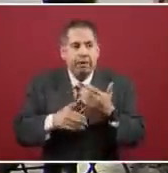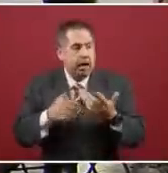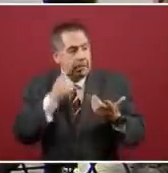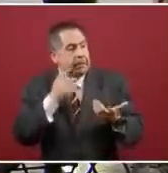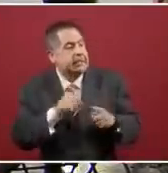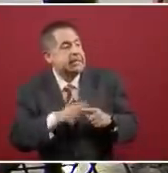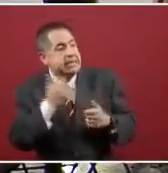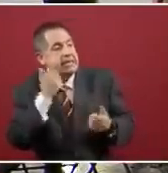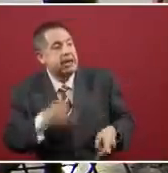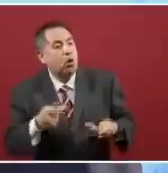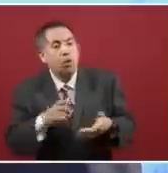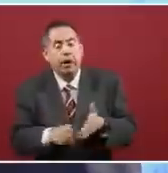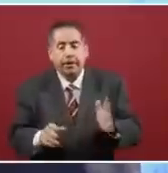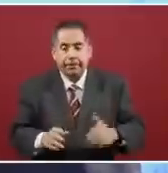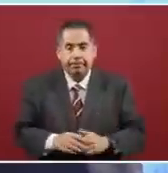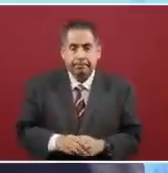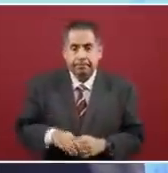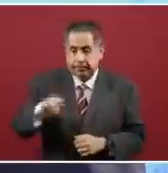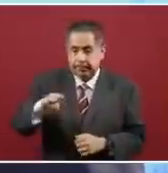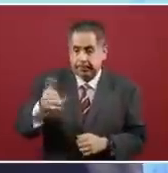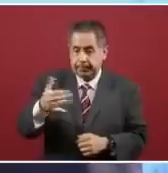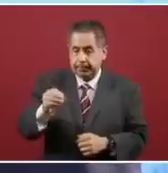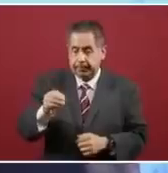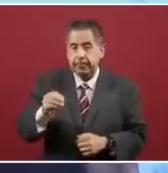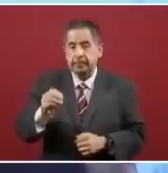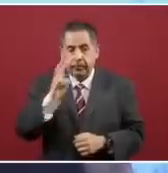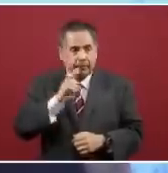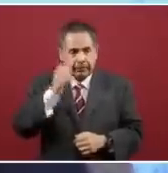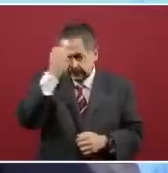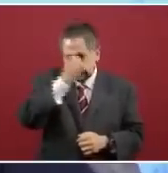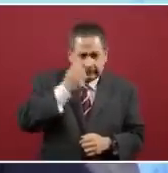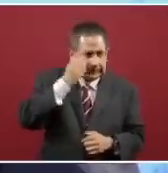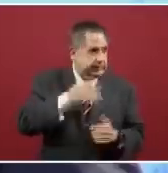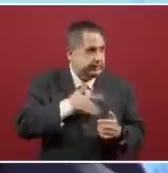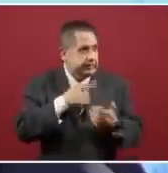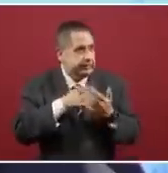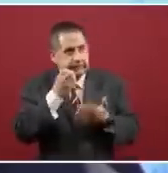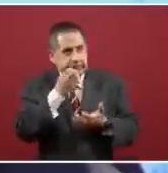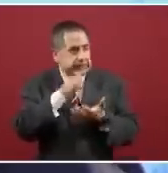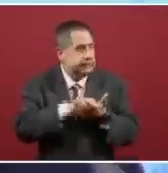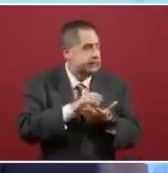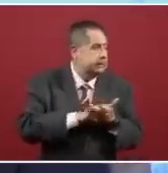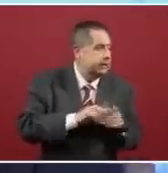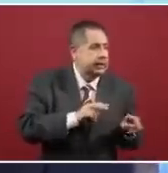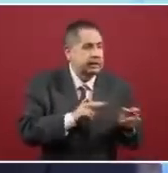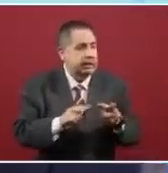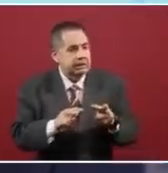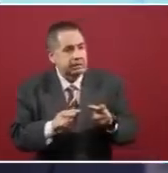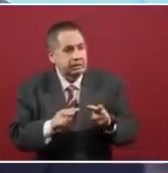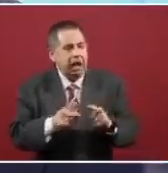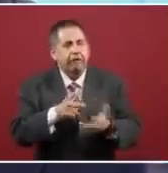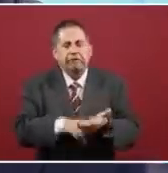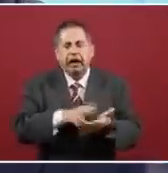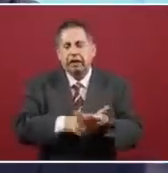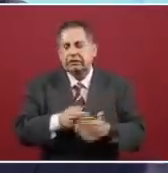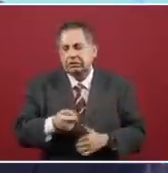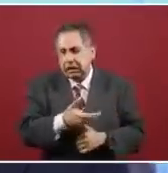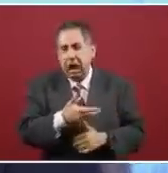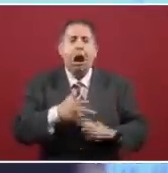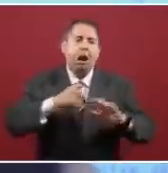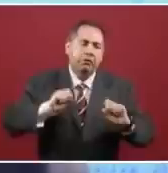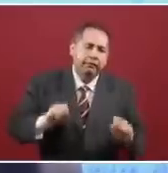estaremos concluyendo ya con el análisis de mercado, con los avalúes para poder proceder con la venta del avión